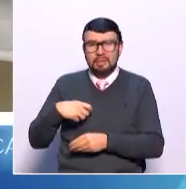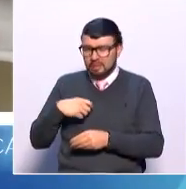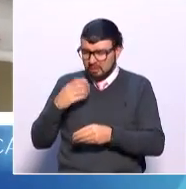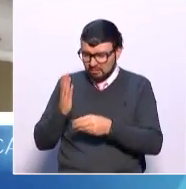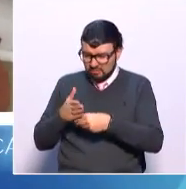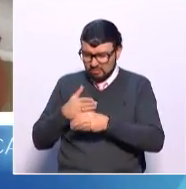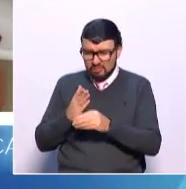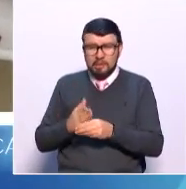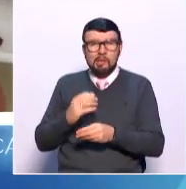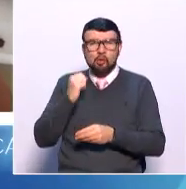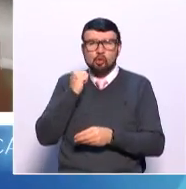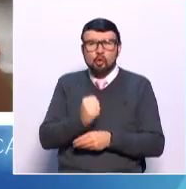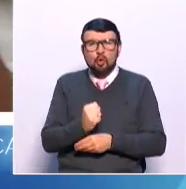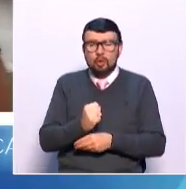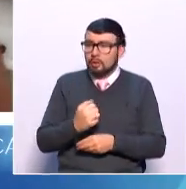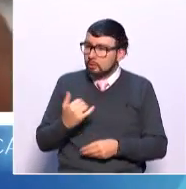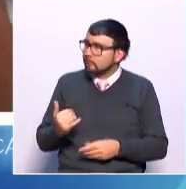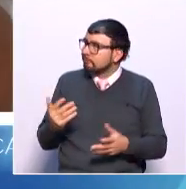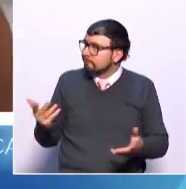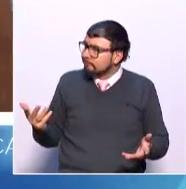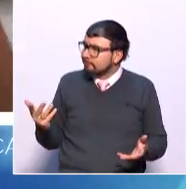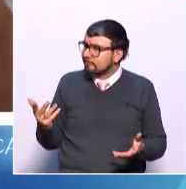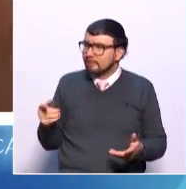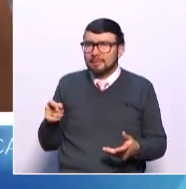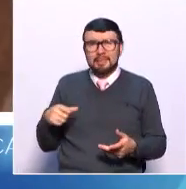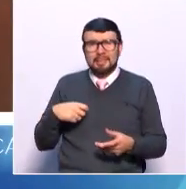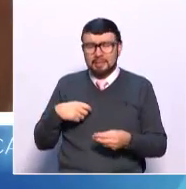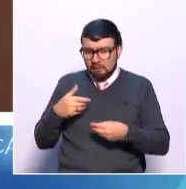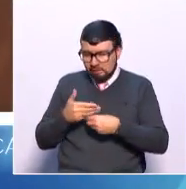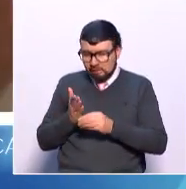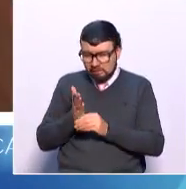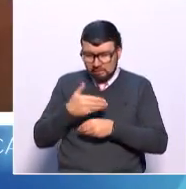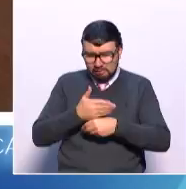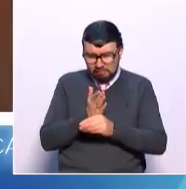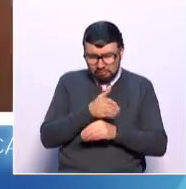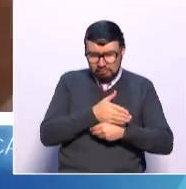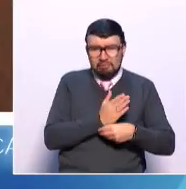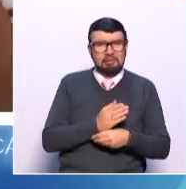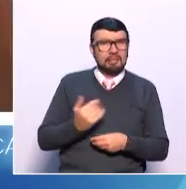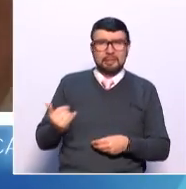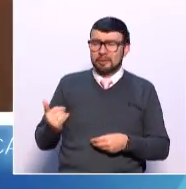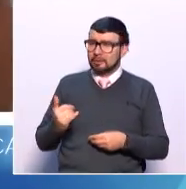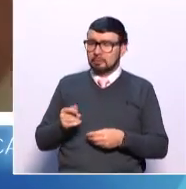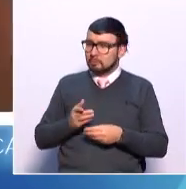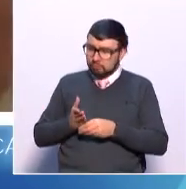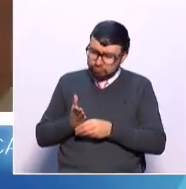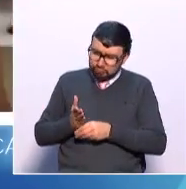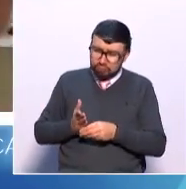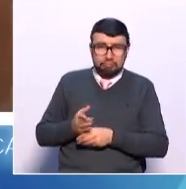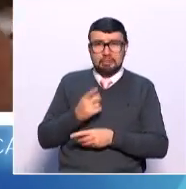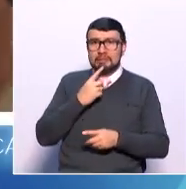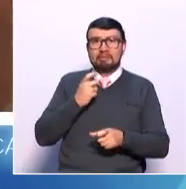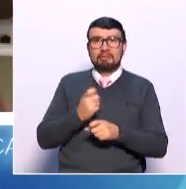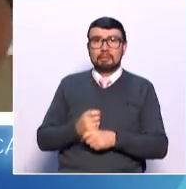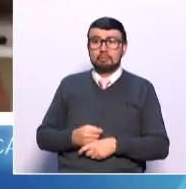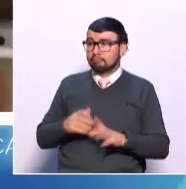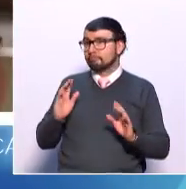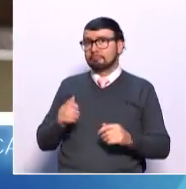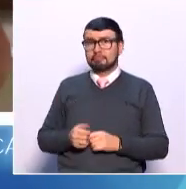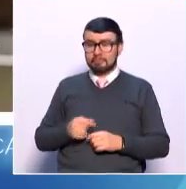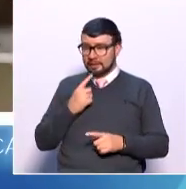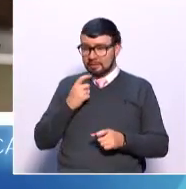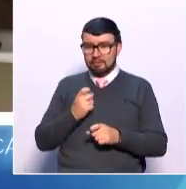que llamamos nosotros de fibras de cartílagos que no corta además con este tipo